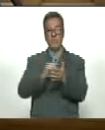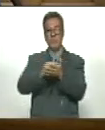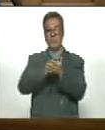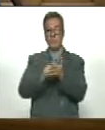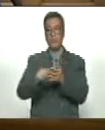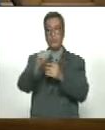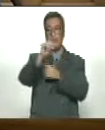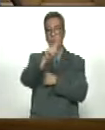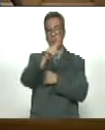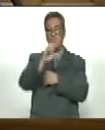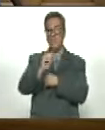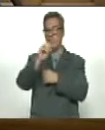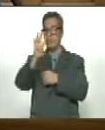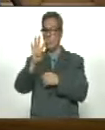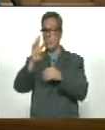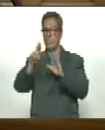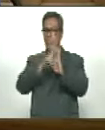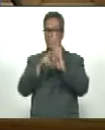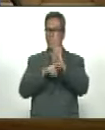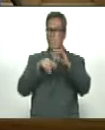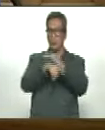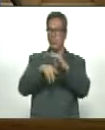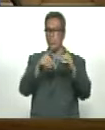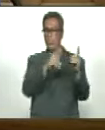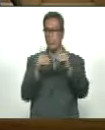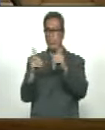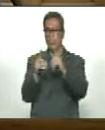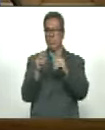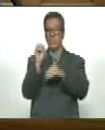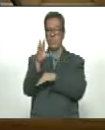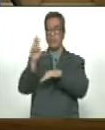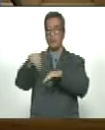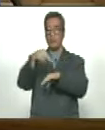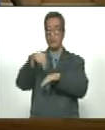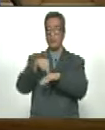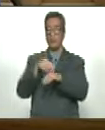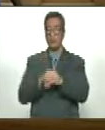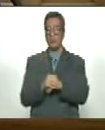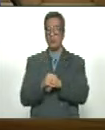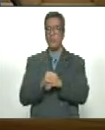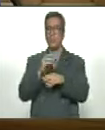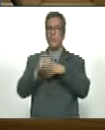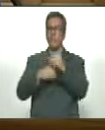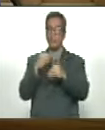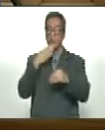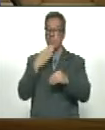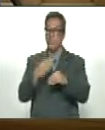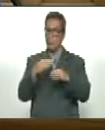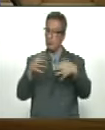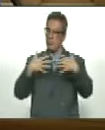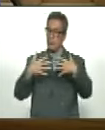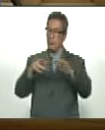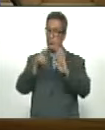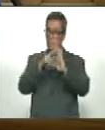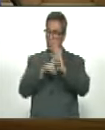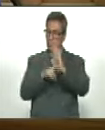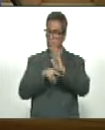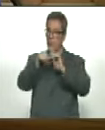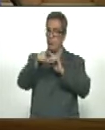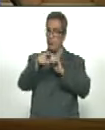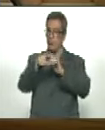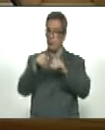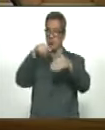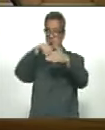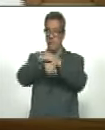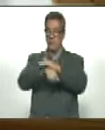el artículo 104 del Reglamento Interior y de Debates de la Asamblea Nacional, y solicita la urgencia reglamentaria para